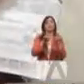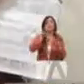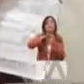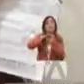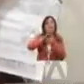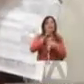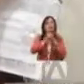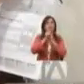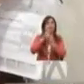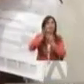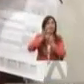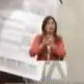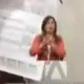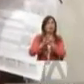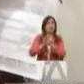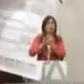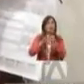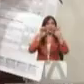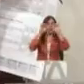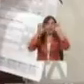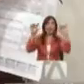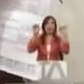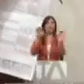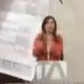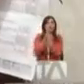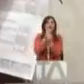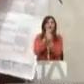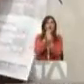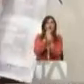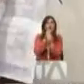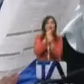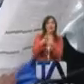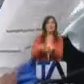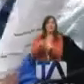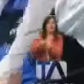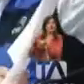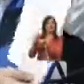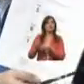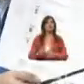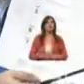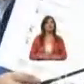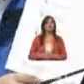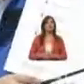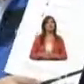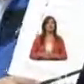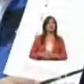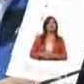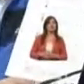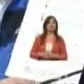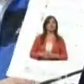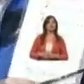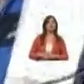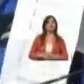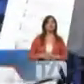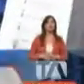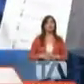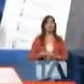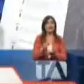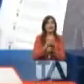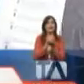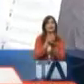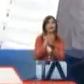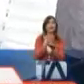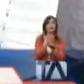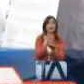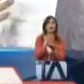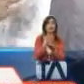una cenefa de seguridad en base a líneas finas con trayectoria diferente. A nivel de diseño, a nivel de colores,